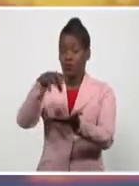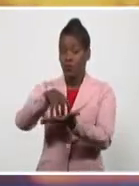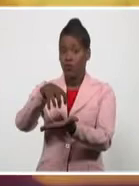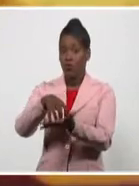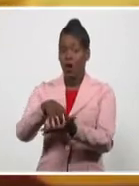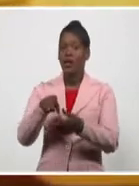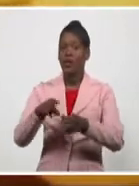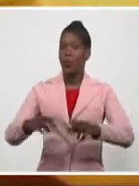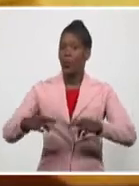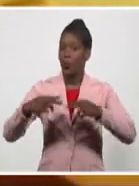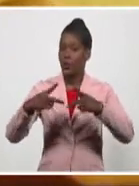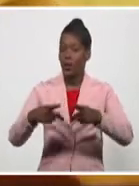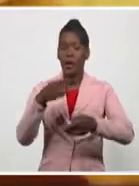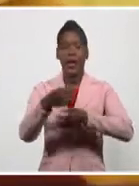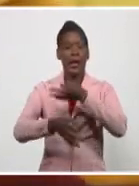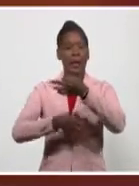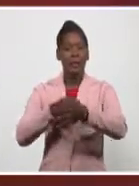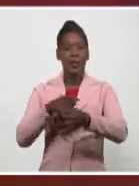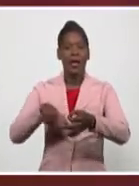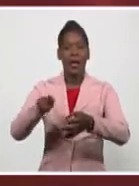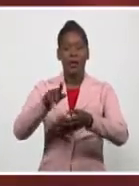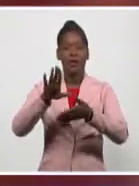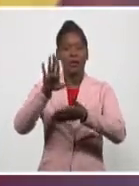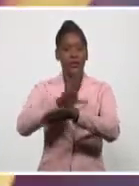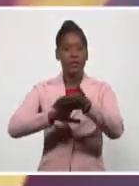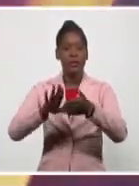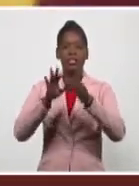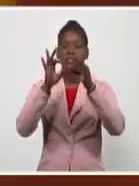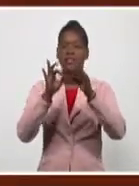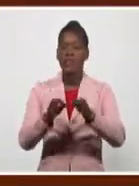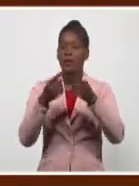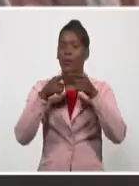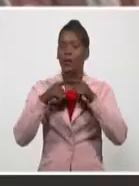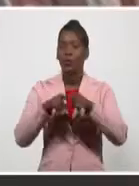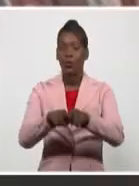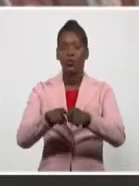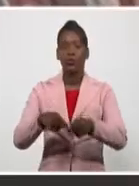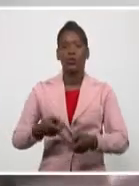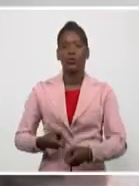su posición en la integración latinoamericana, siempre junto a la patria y la